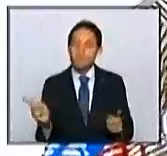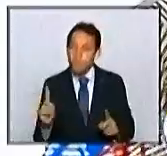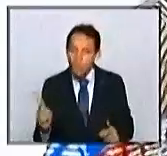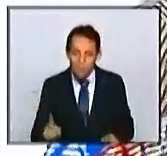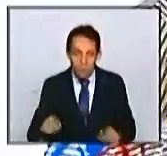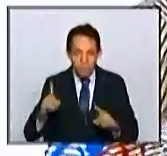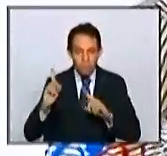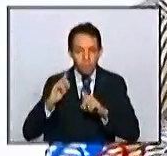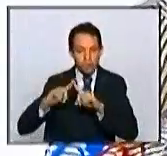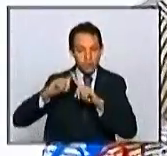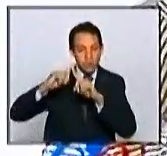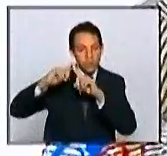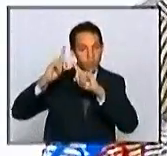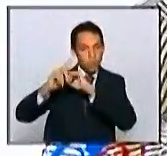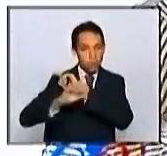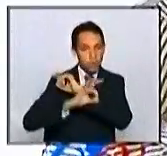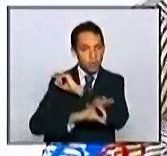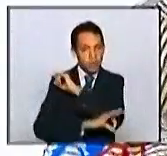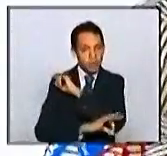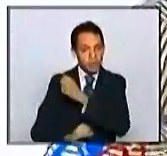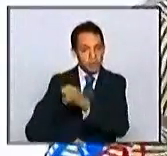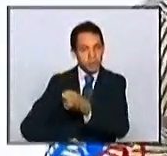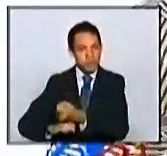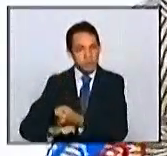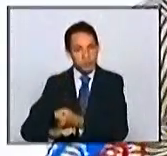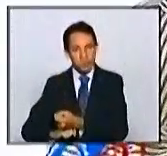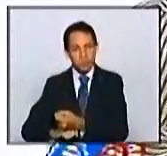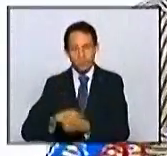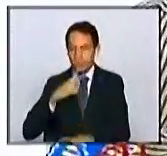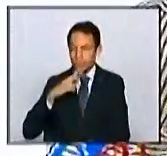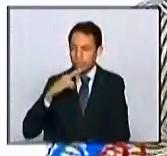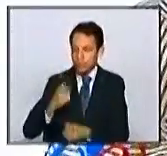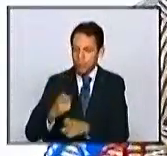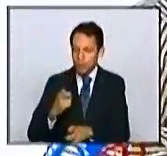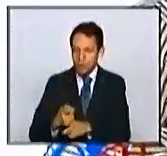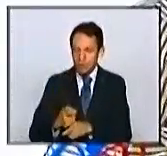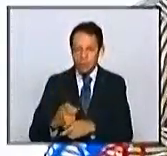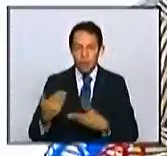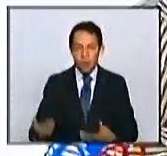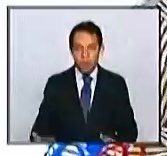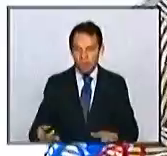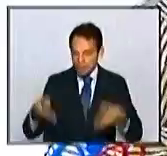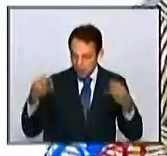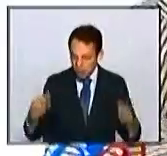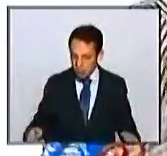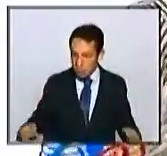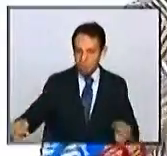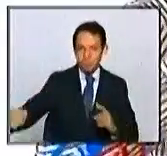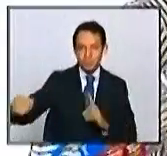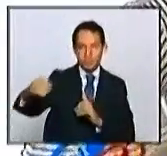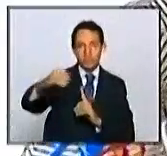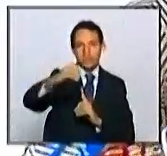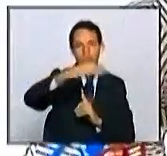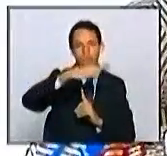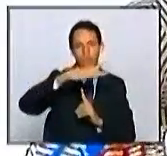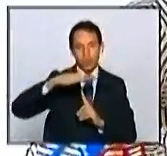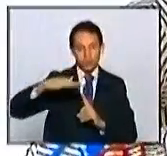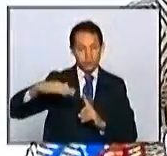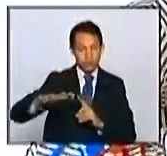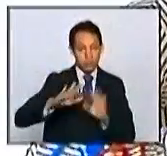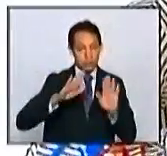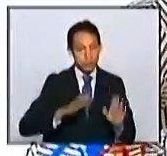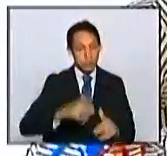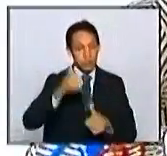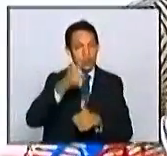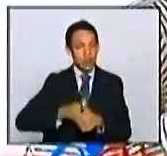positiva también fortalece esos aspectos. Dificultades hay en todo momento y en todo entorno. Las capacidades que cada